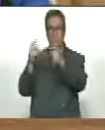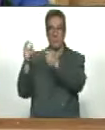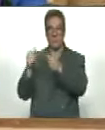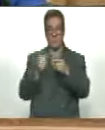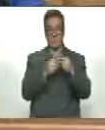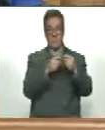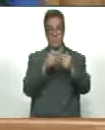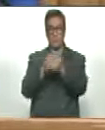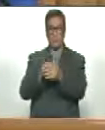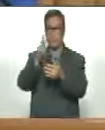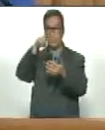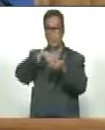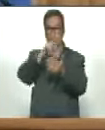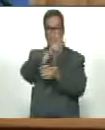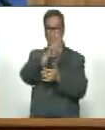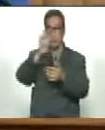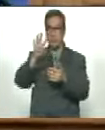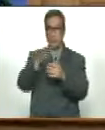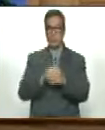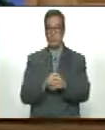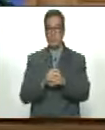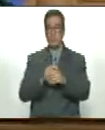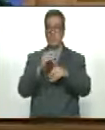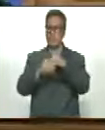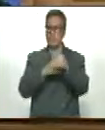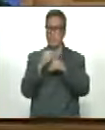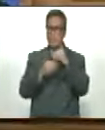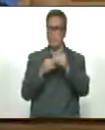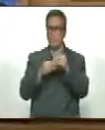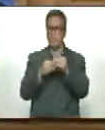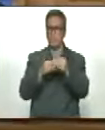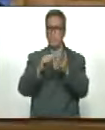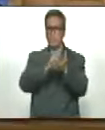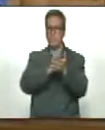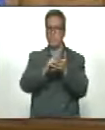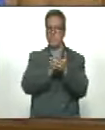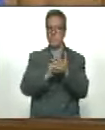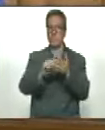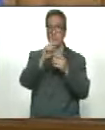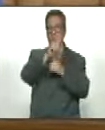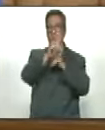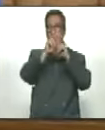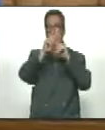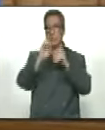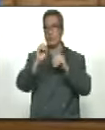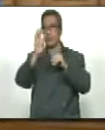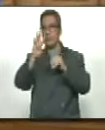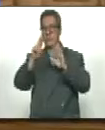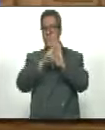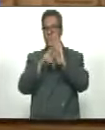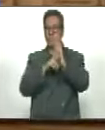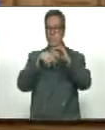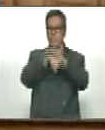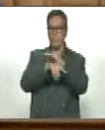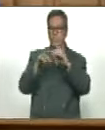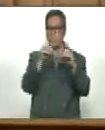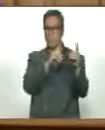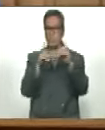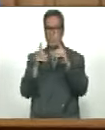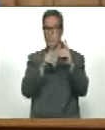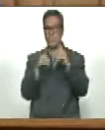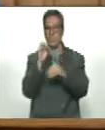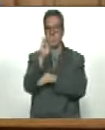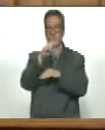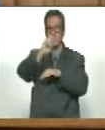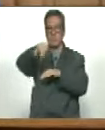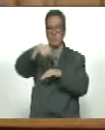económico financiero 2024, de conformidad con lo establecido en el artículo 104 del Reglamento Interior y de Debates